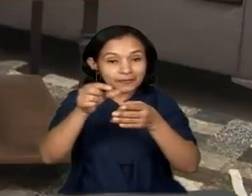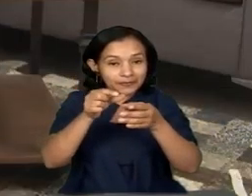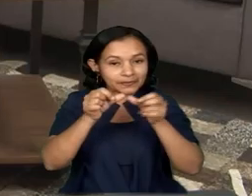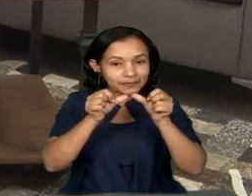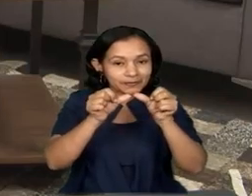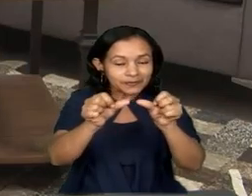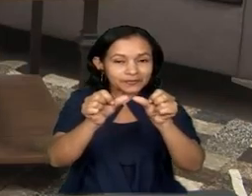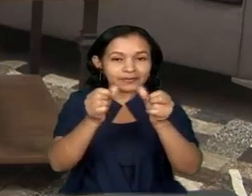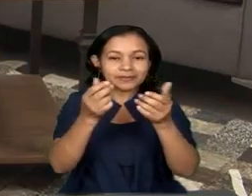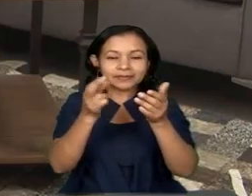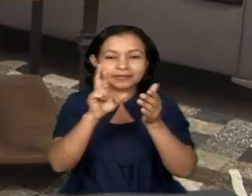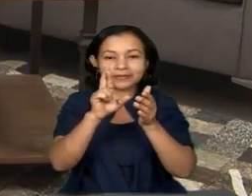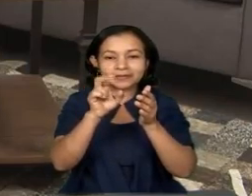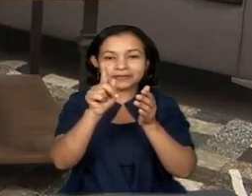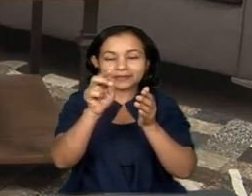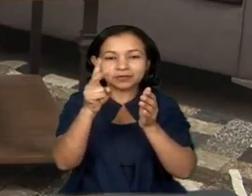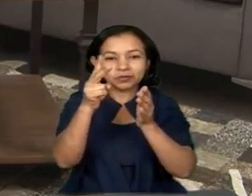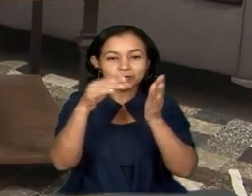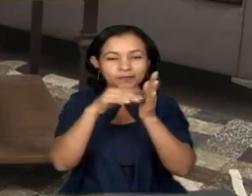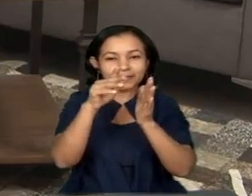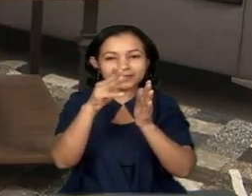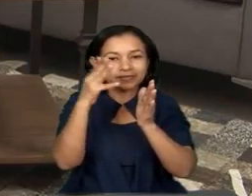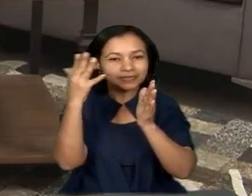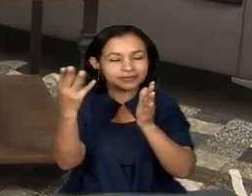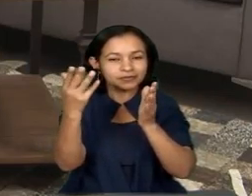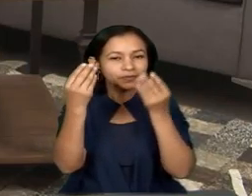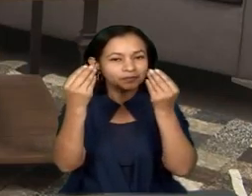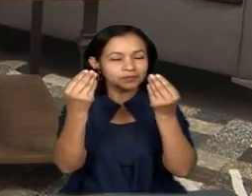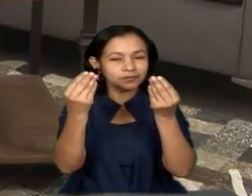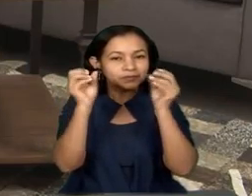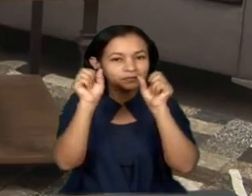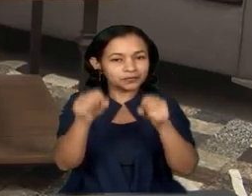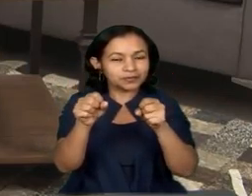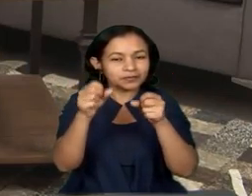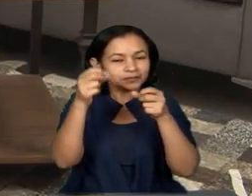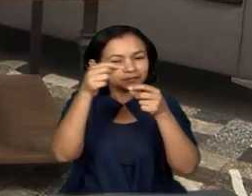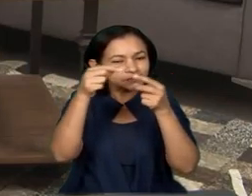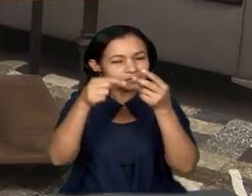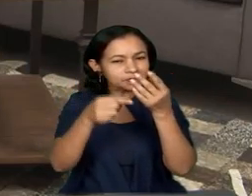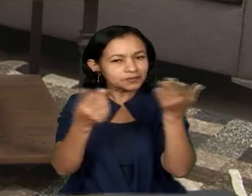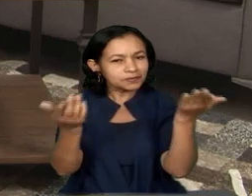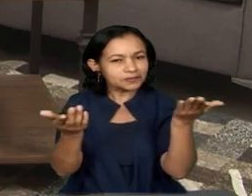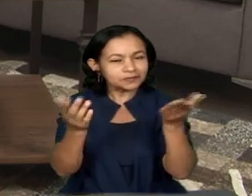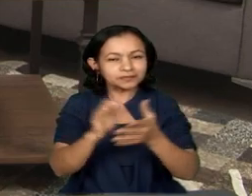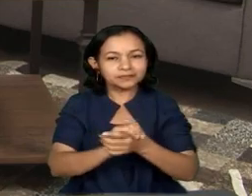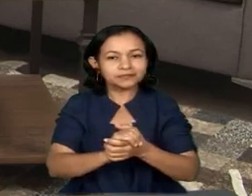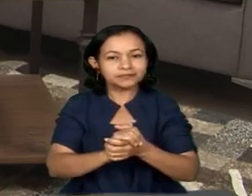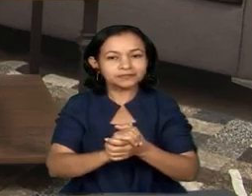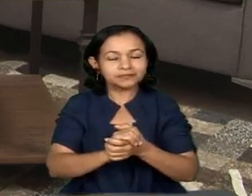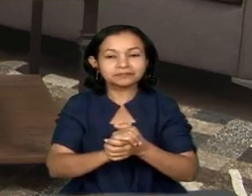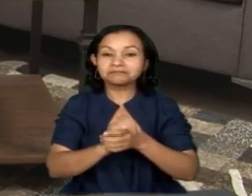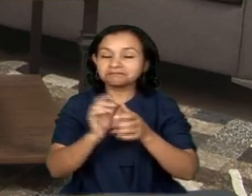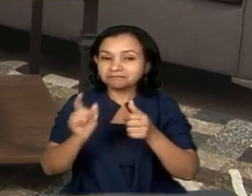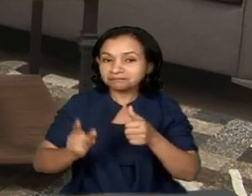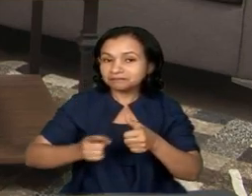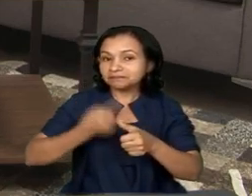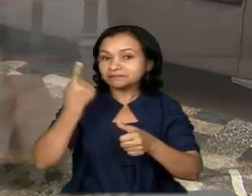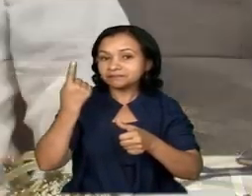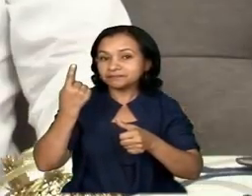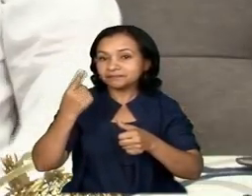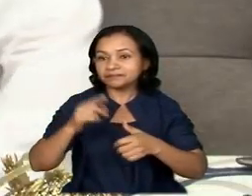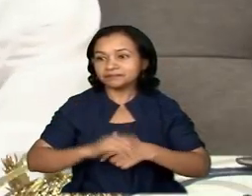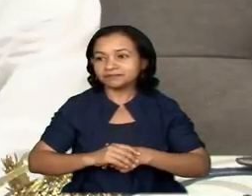conversando. Retos y desafíos para el 2019, sé que hay muchos, pero podríamos enumerar algunos de ellos. Sí, en primer lugar, pues, soy